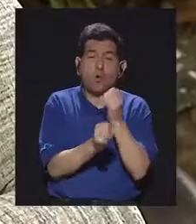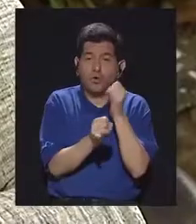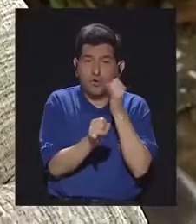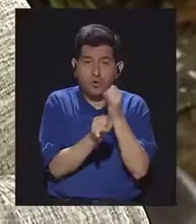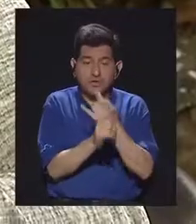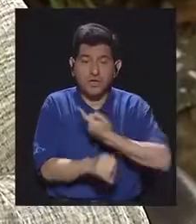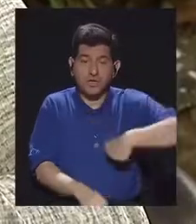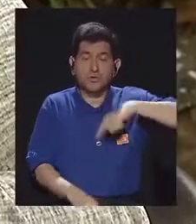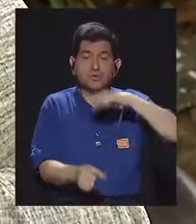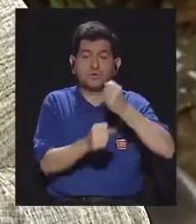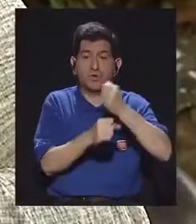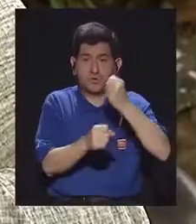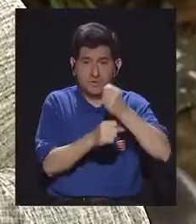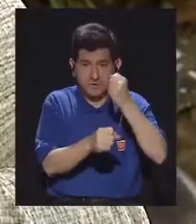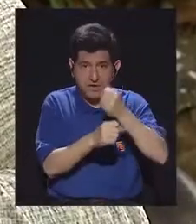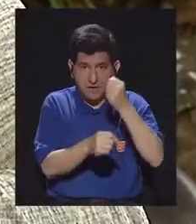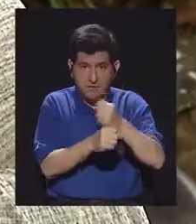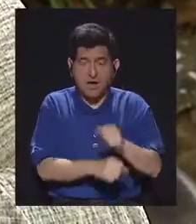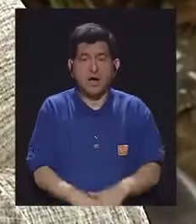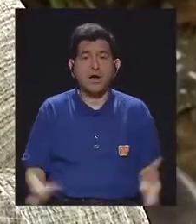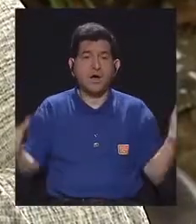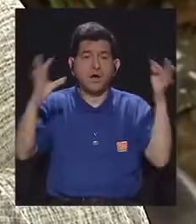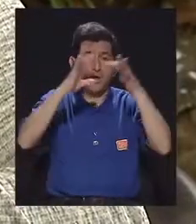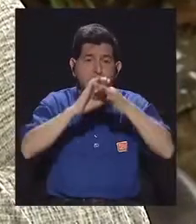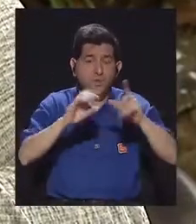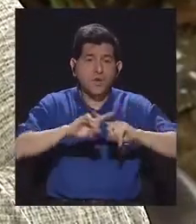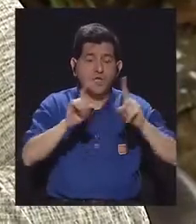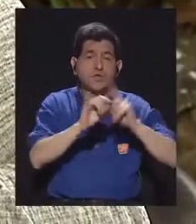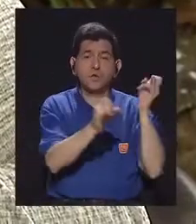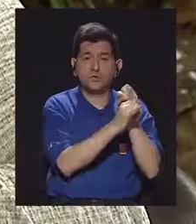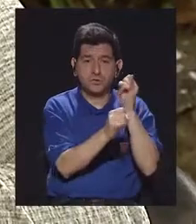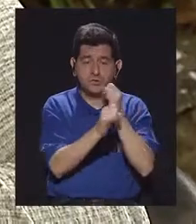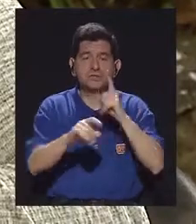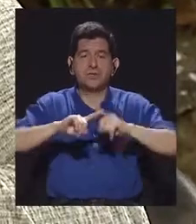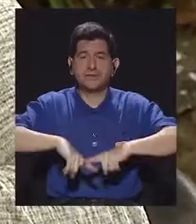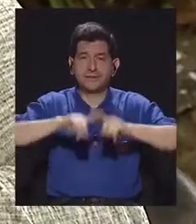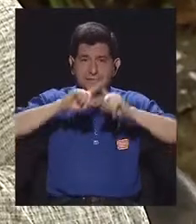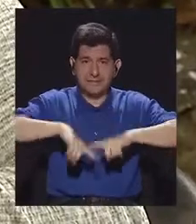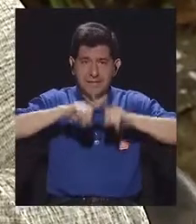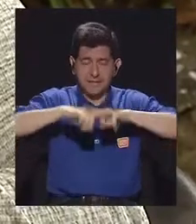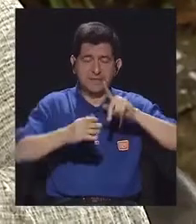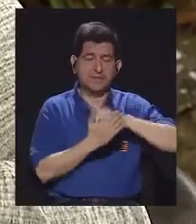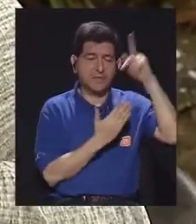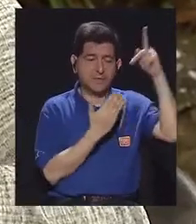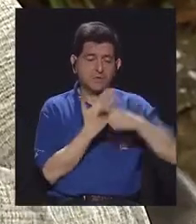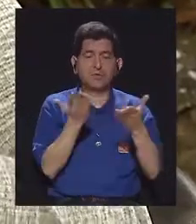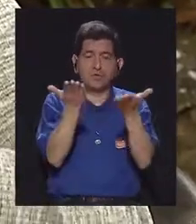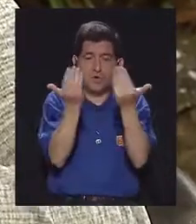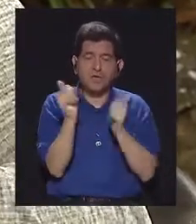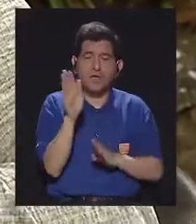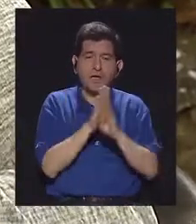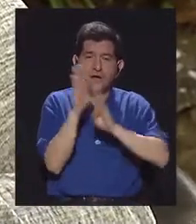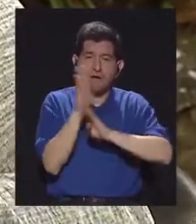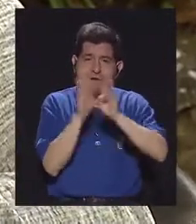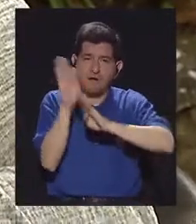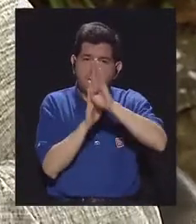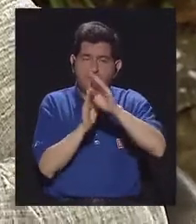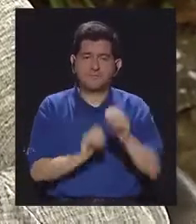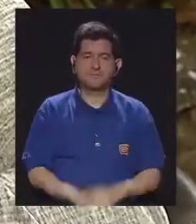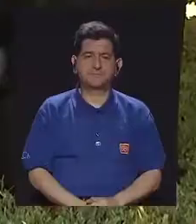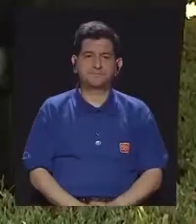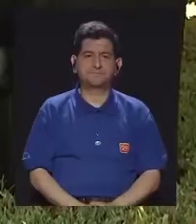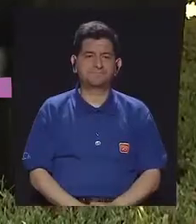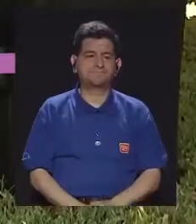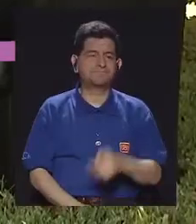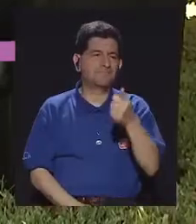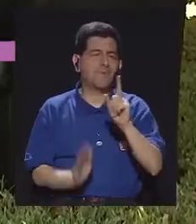instituciones? Nosotros trabajamos en unión con varias instituciones dependiendo de los programas que quieren uh-huh. desarrollar. Uh-huh.